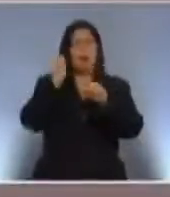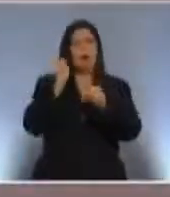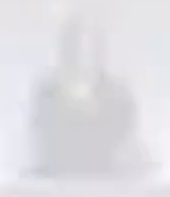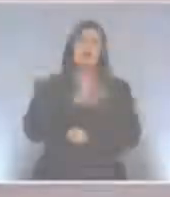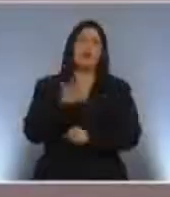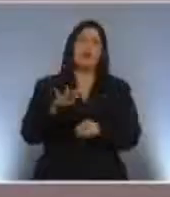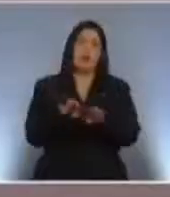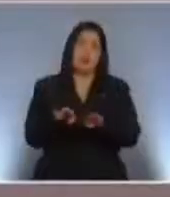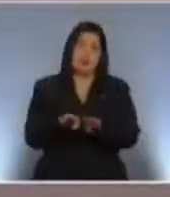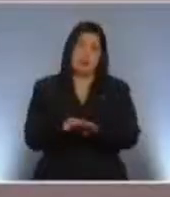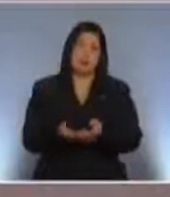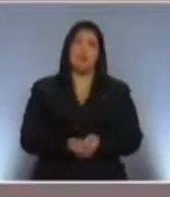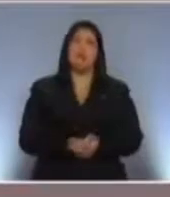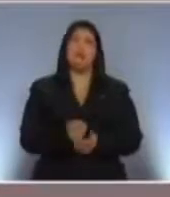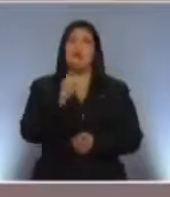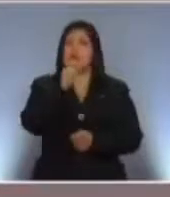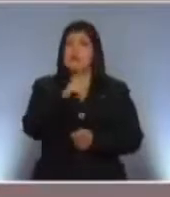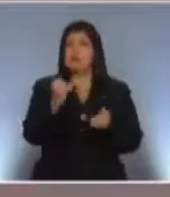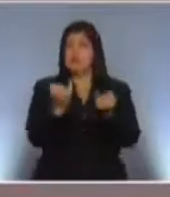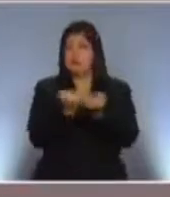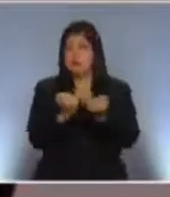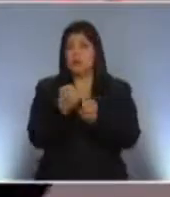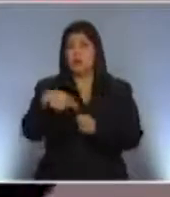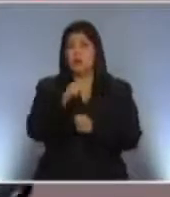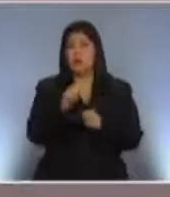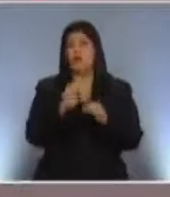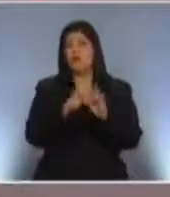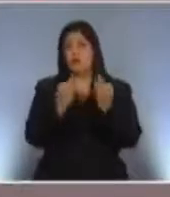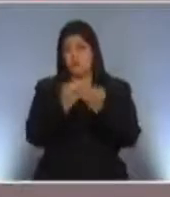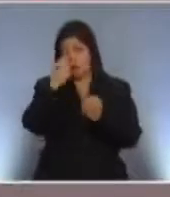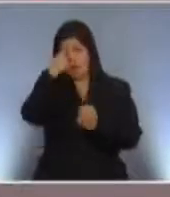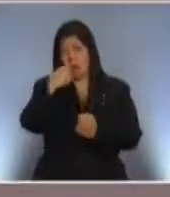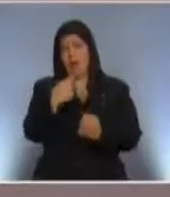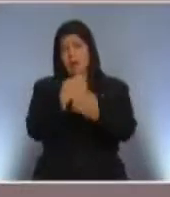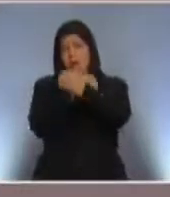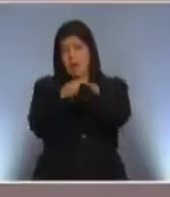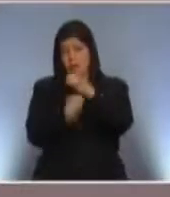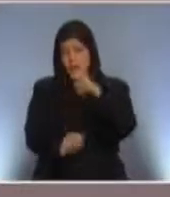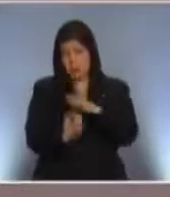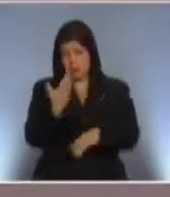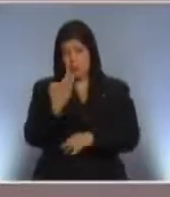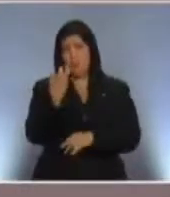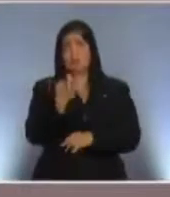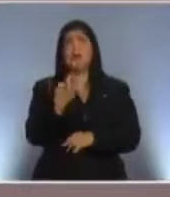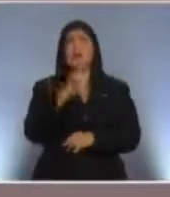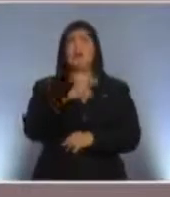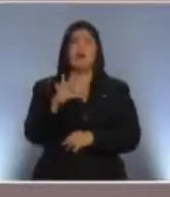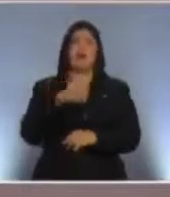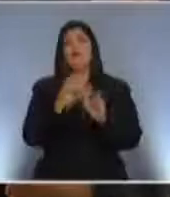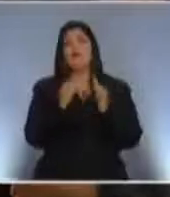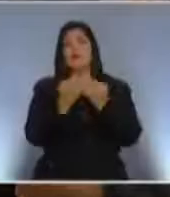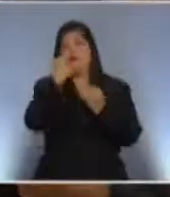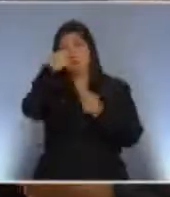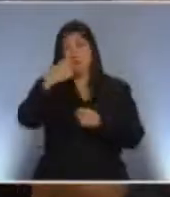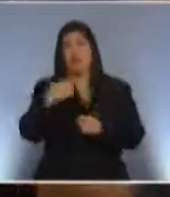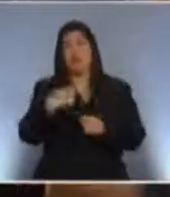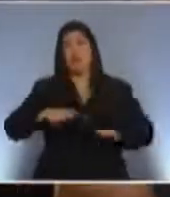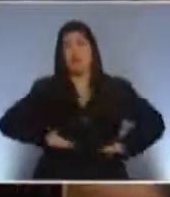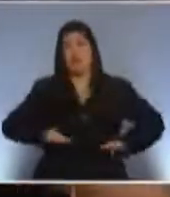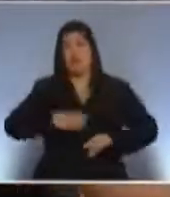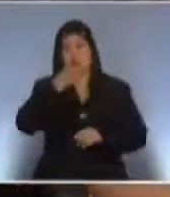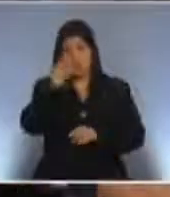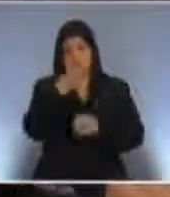creatividad. El nuevo modelo educativo contempla una estrategia nacional de inglés con la cual